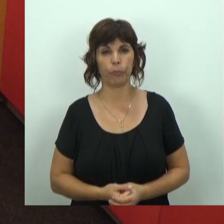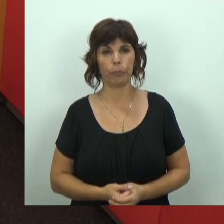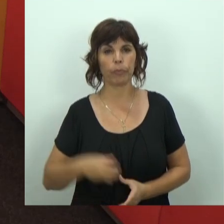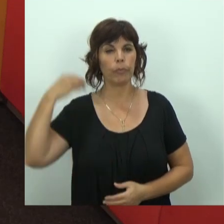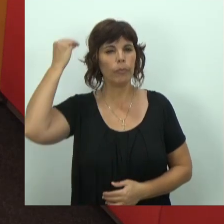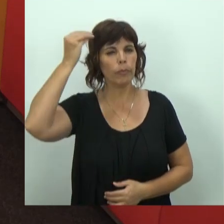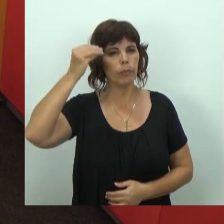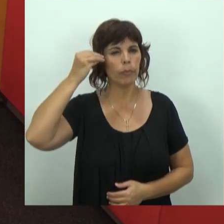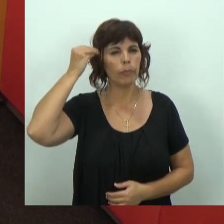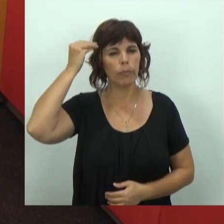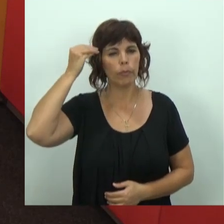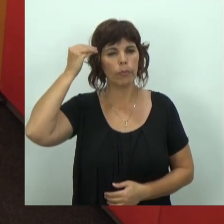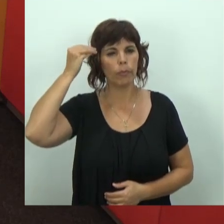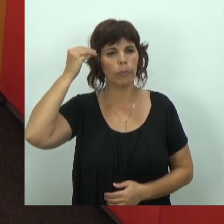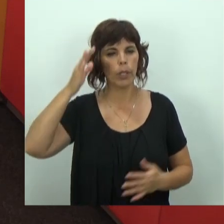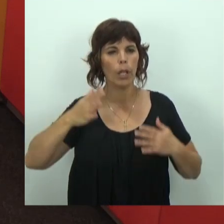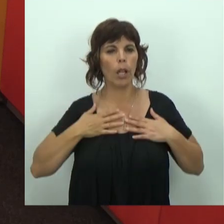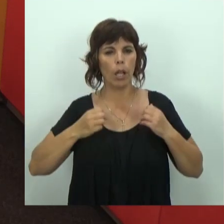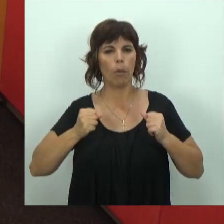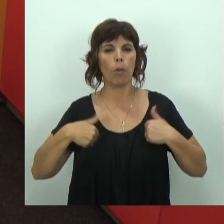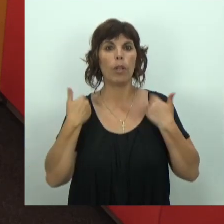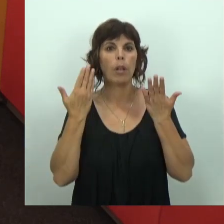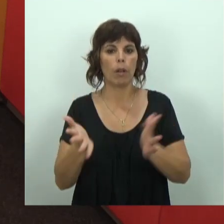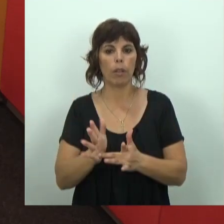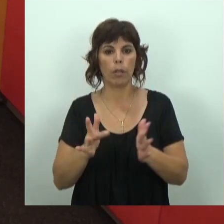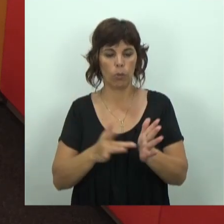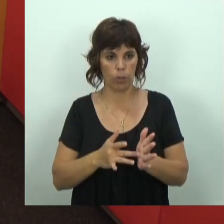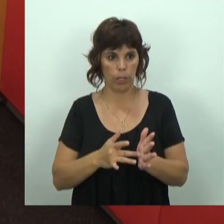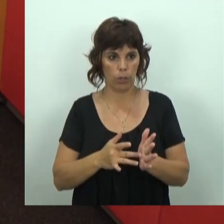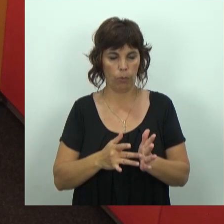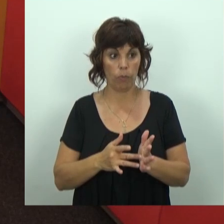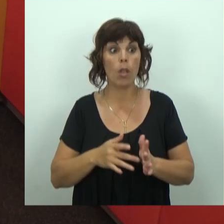Imagínese el poder de la gracia de Jesucristo, que cuando el apóstol Pablo,